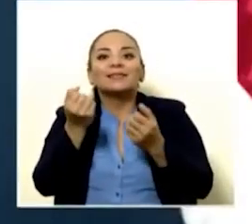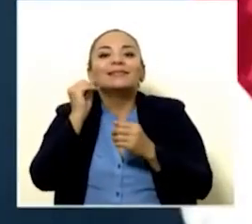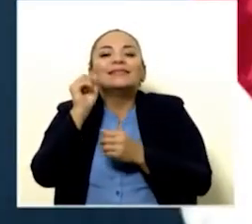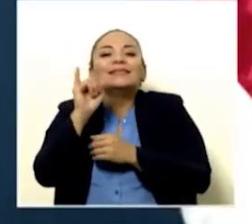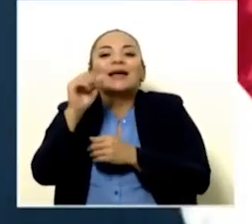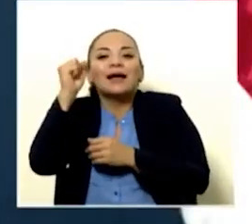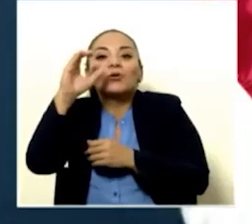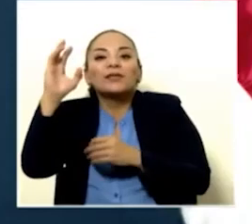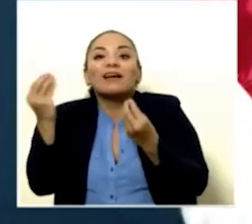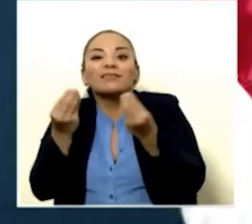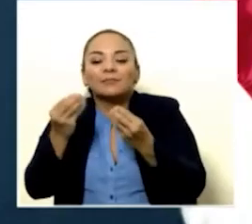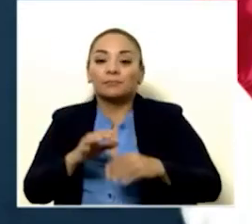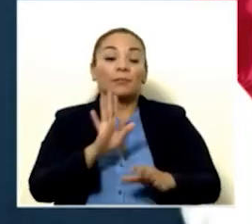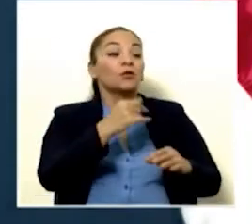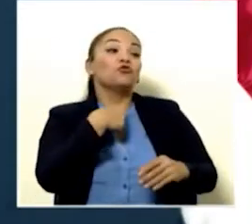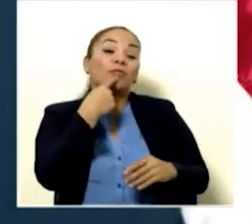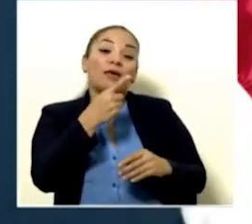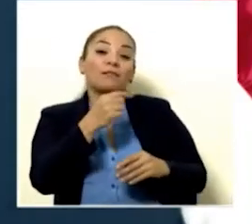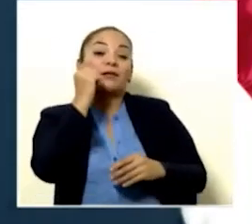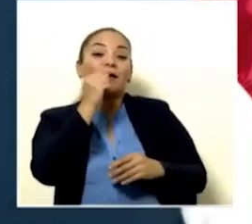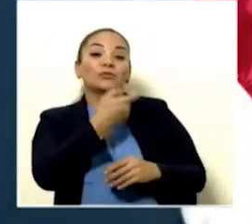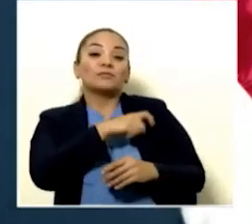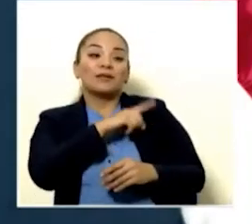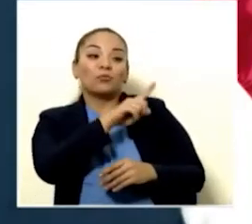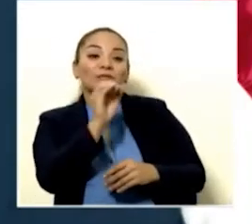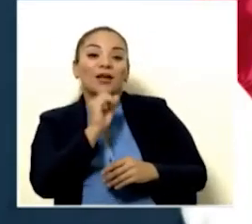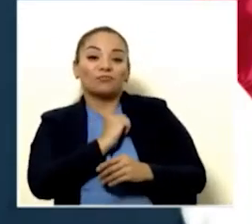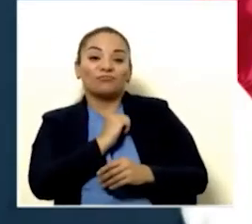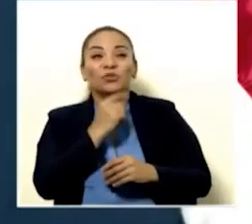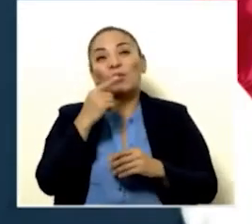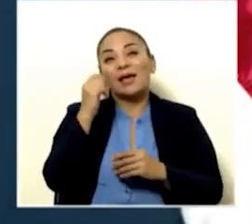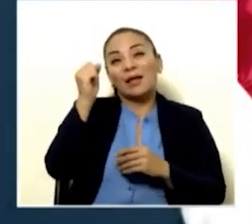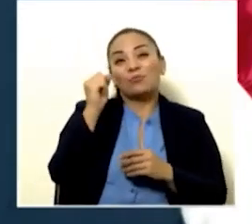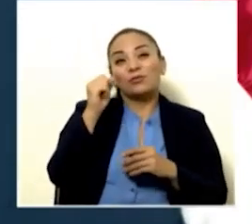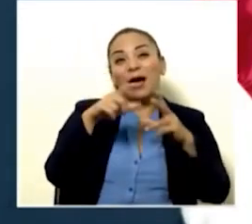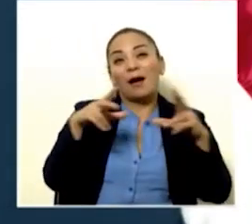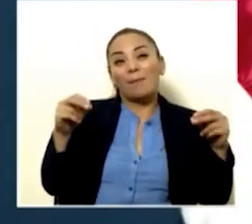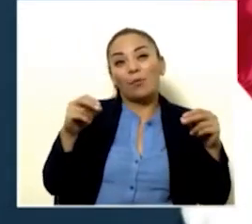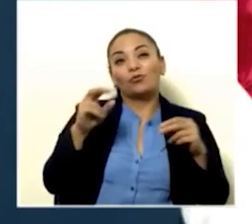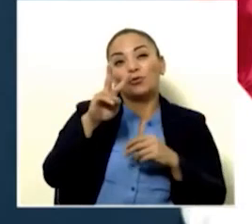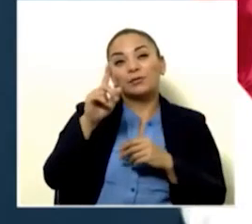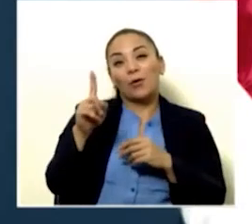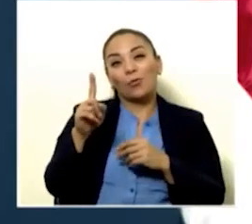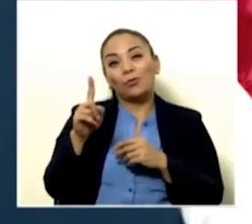mío, Richard, yo dije que le ganábamos a España 1-0 y dije que le ganábamos a Japón, creo que 2-1.